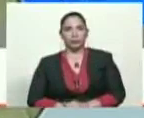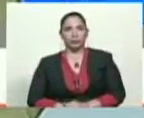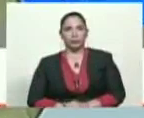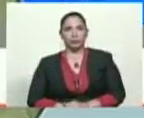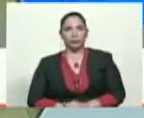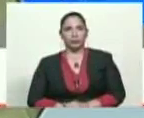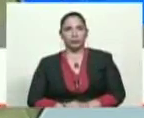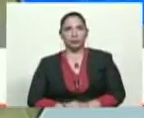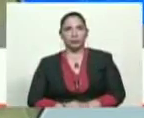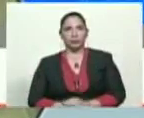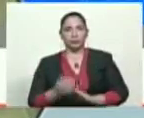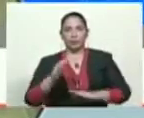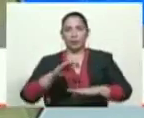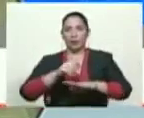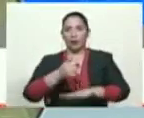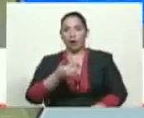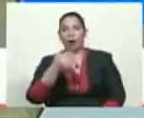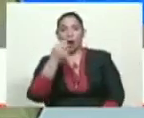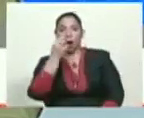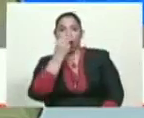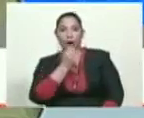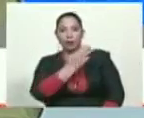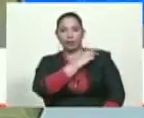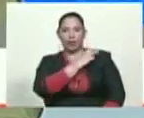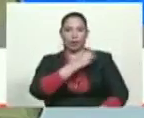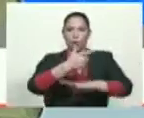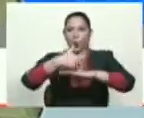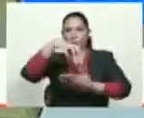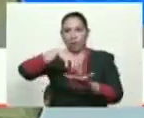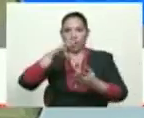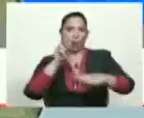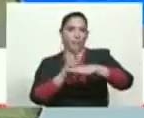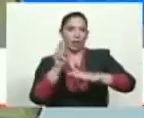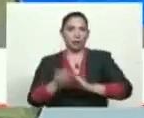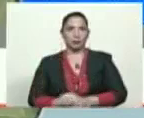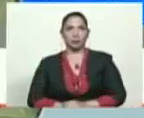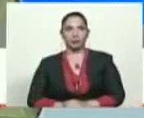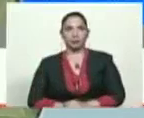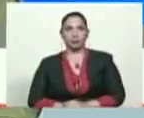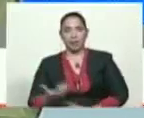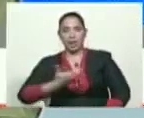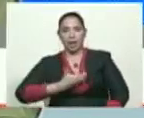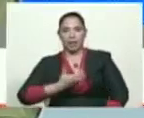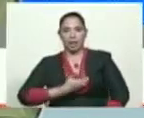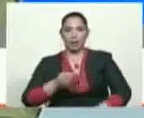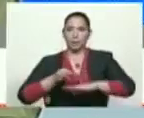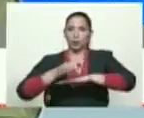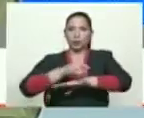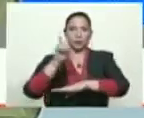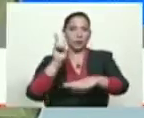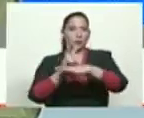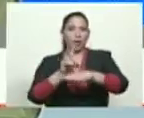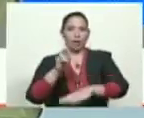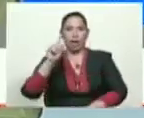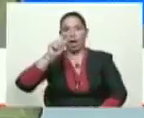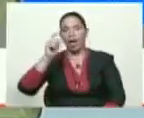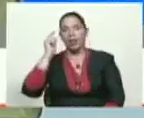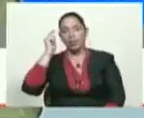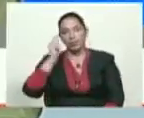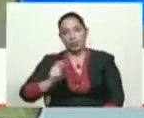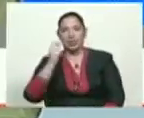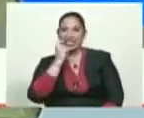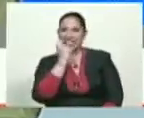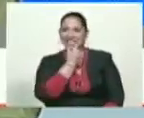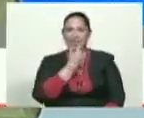el general garcía carneiro gobernador del estado vargas y alcalde del municipio vargas josé alejandro terán